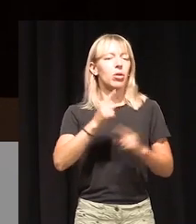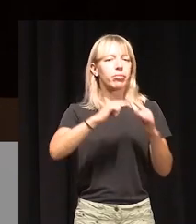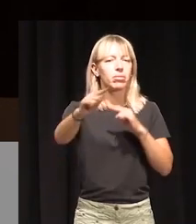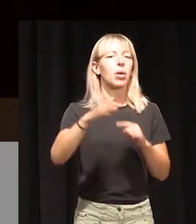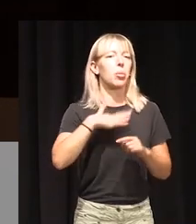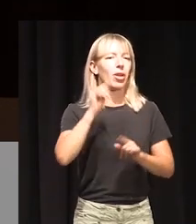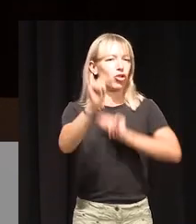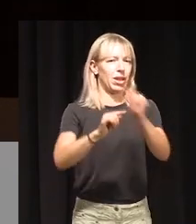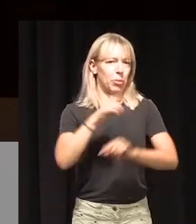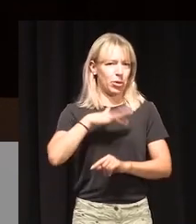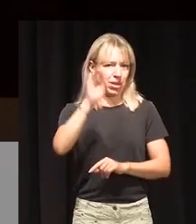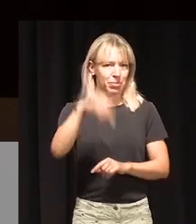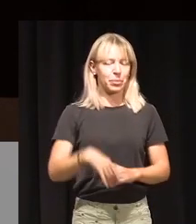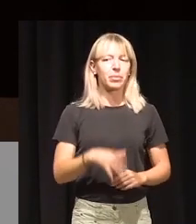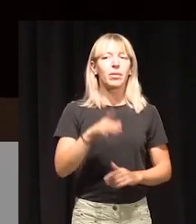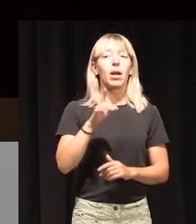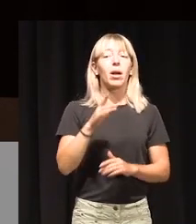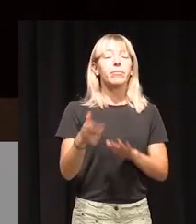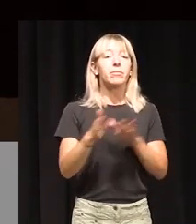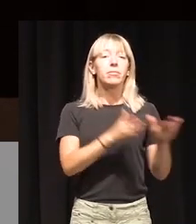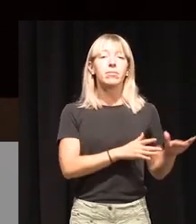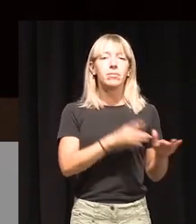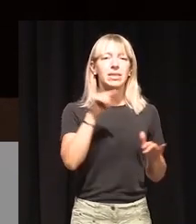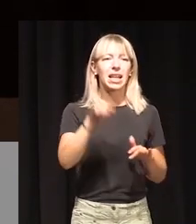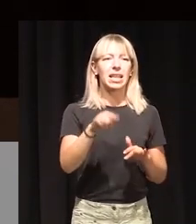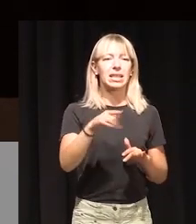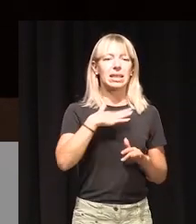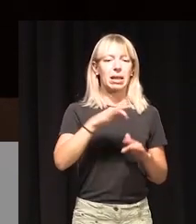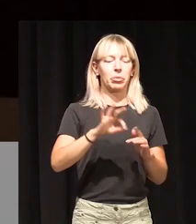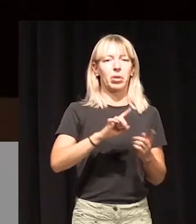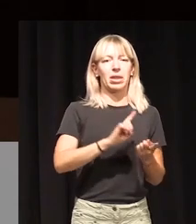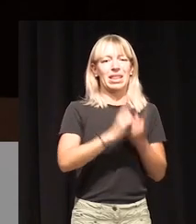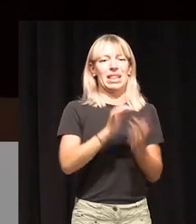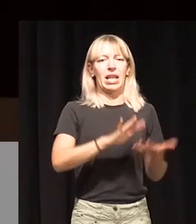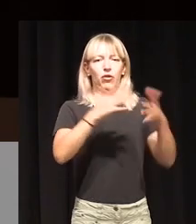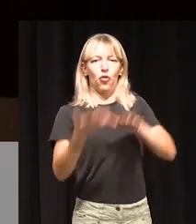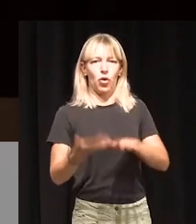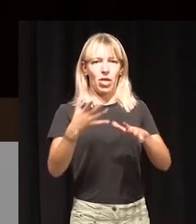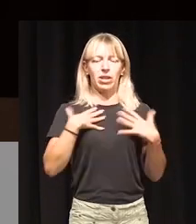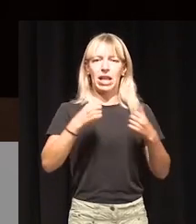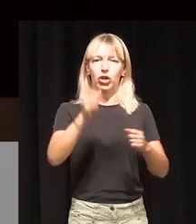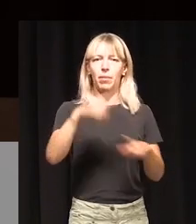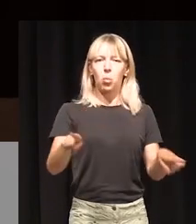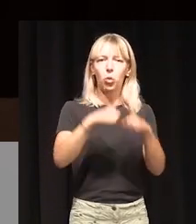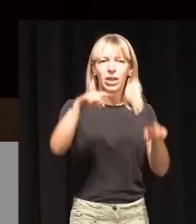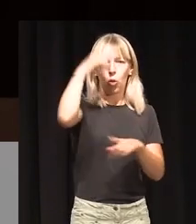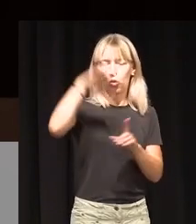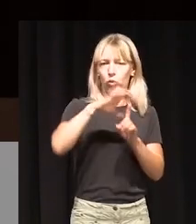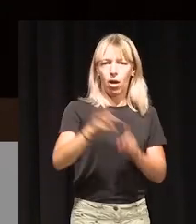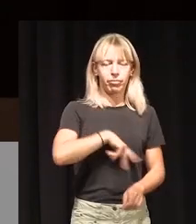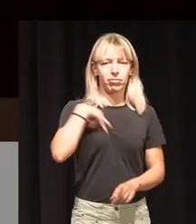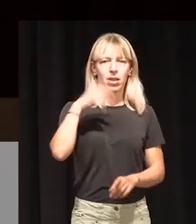y contagiar. Por otro lado, de ese poder transformador y sanador de la música y de la cultura en